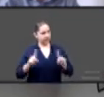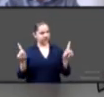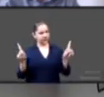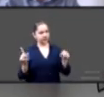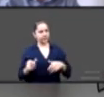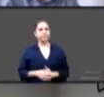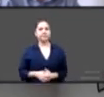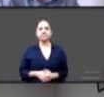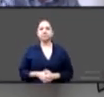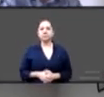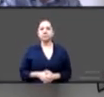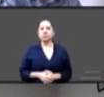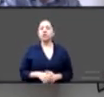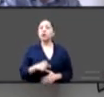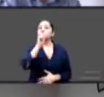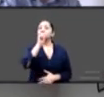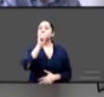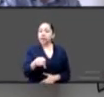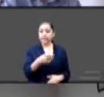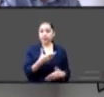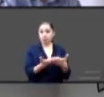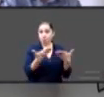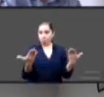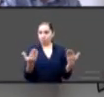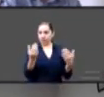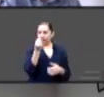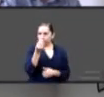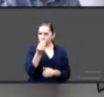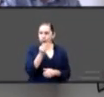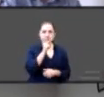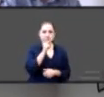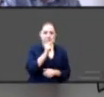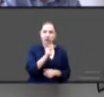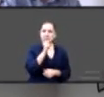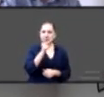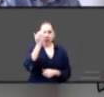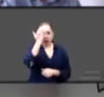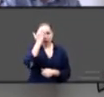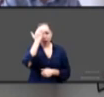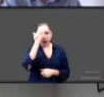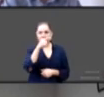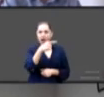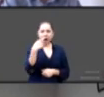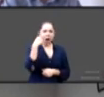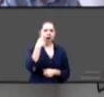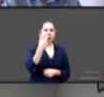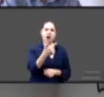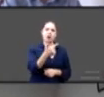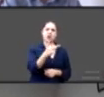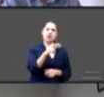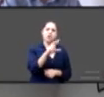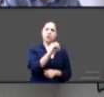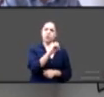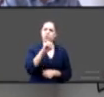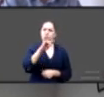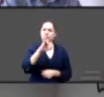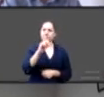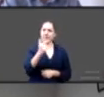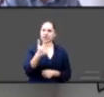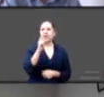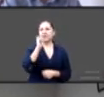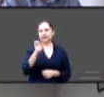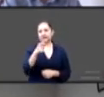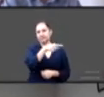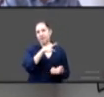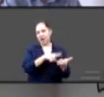Otro tema que hemos visto ahora muchísimo es lo que nosotros llamamos como grooming o seducción de menores de edad por el uso de las tecnologías,